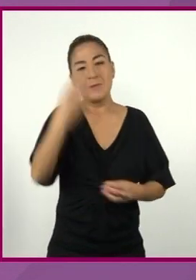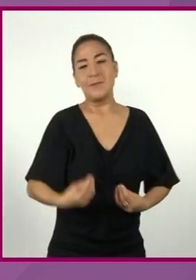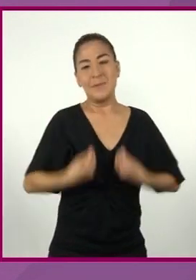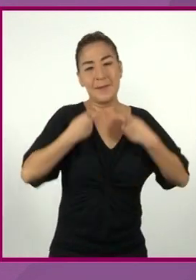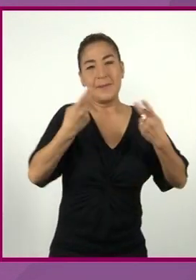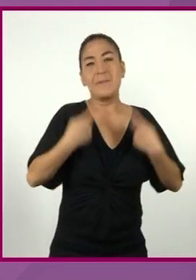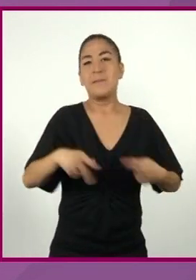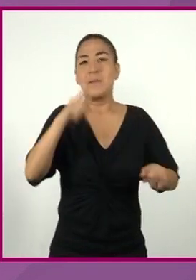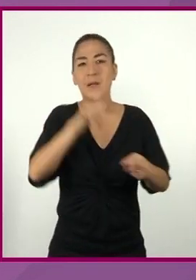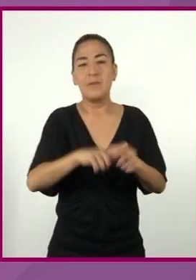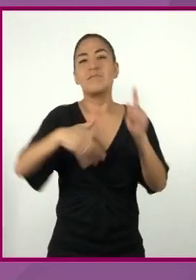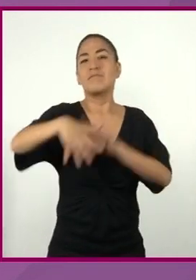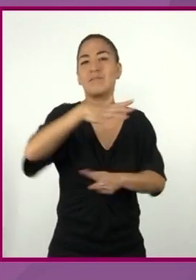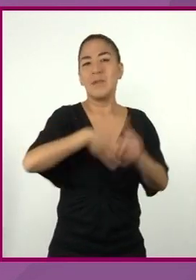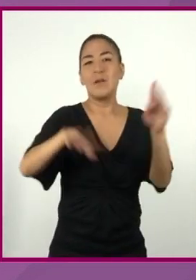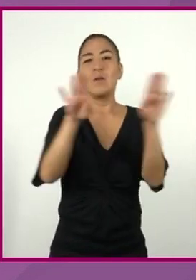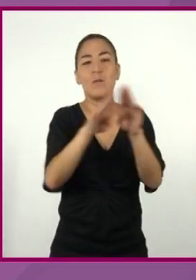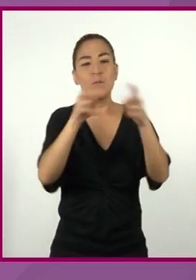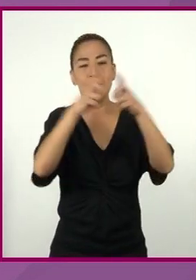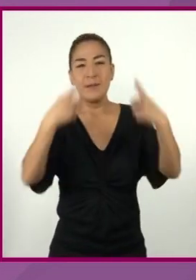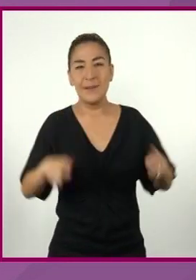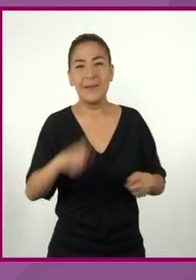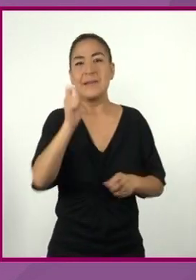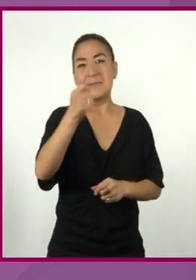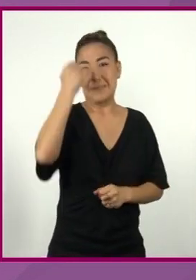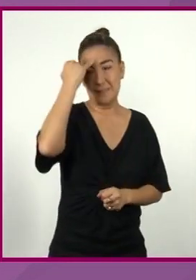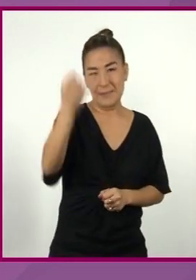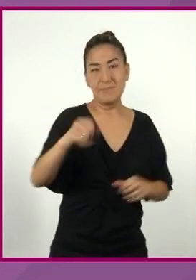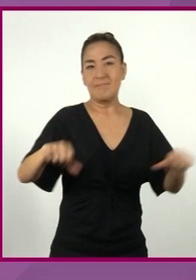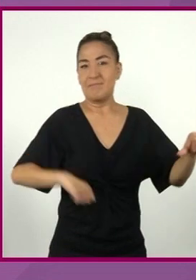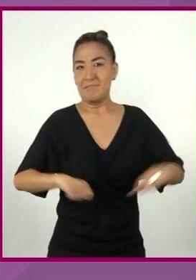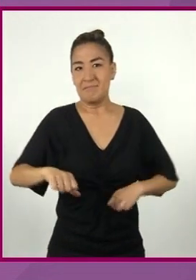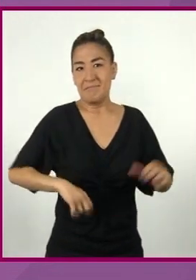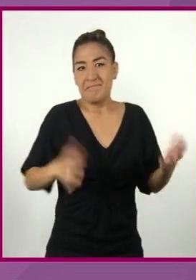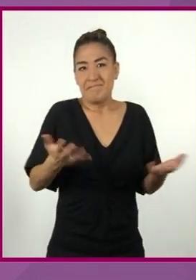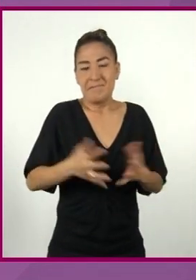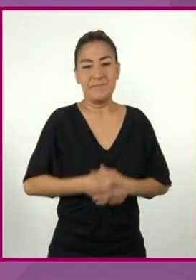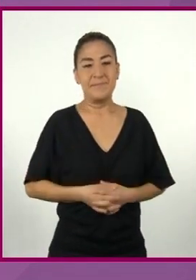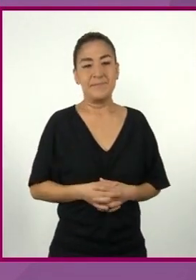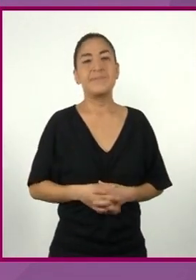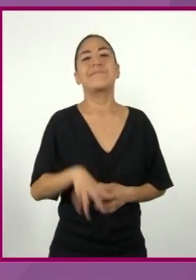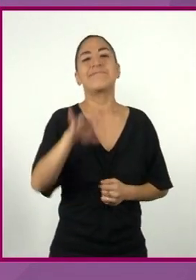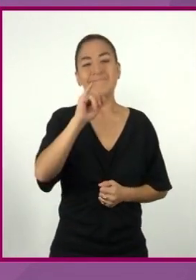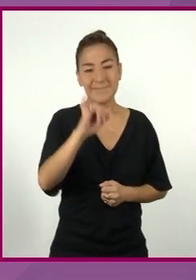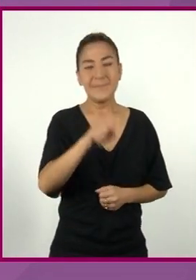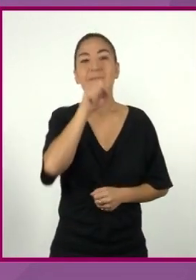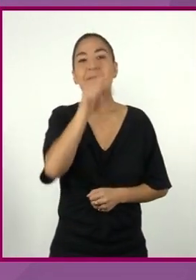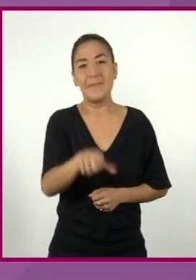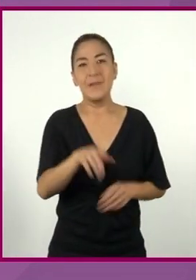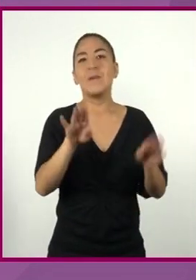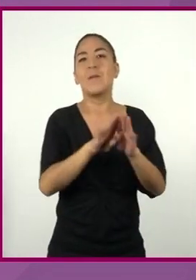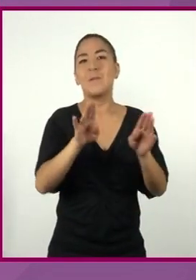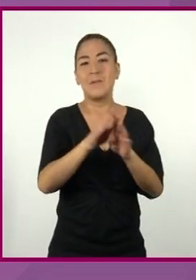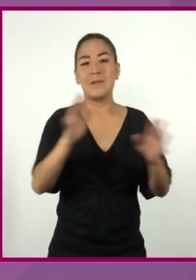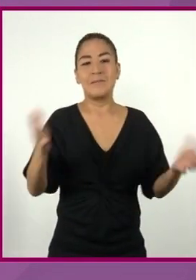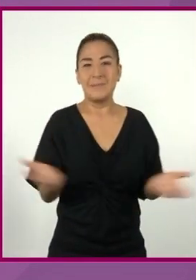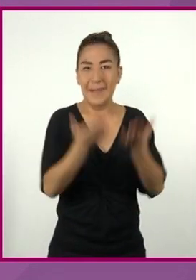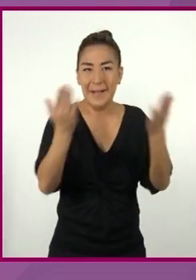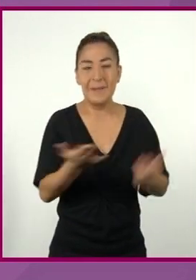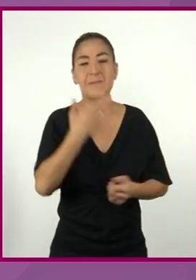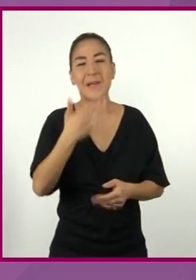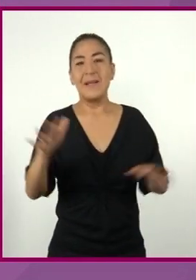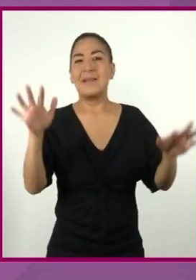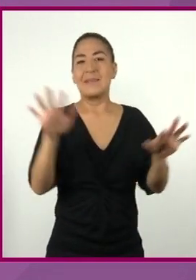el contexto en el que se desarrollaron sus ideas y actividades? Sí, además de sus logros, avances